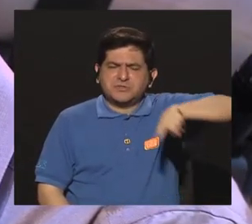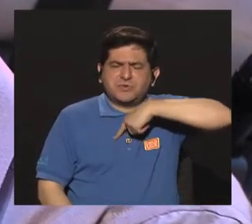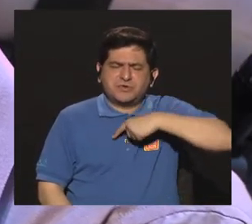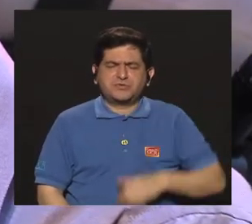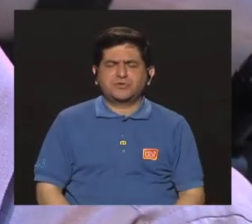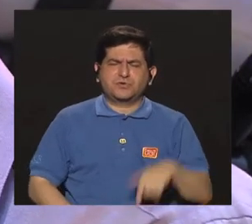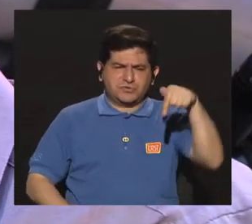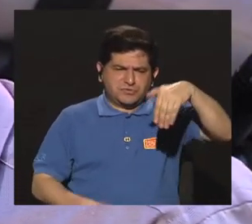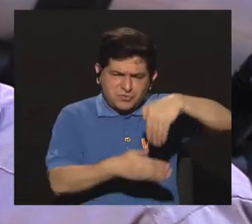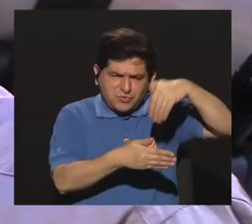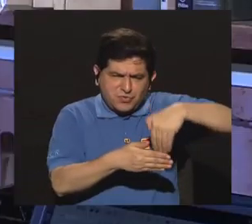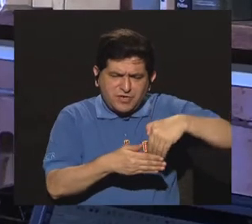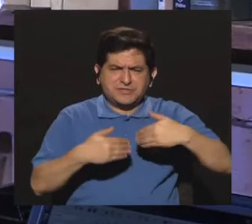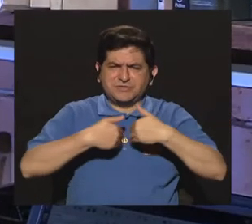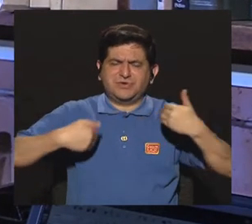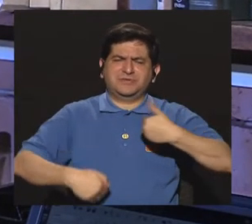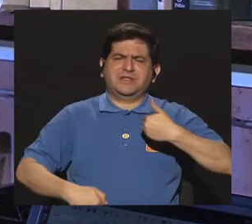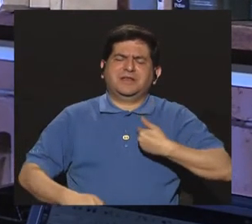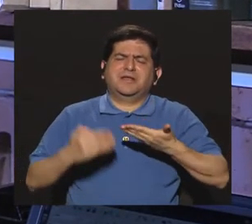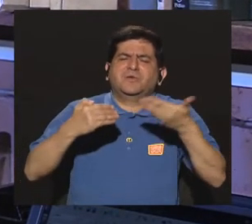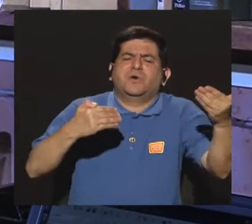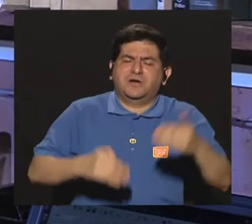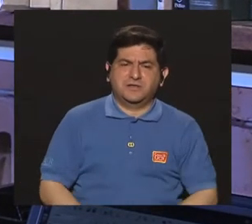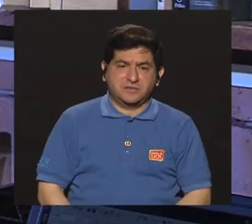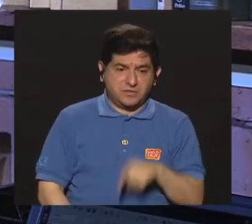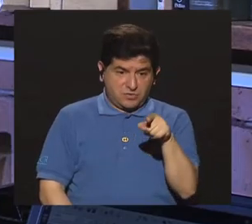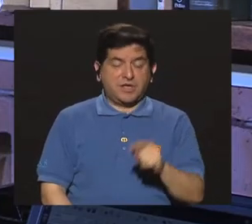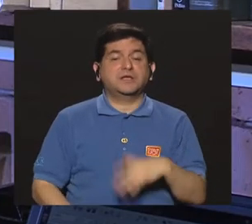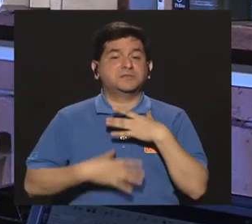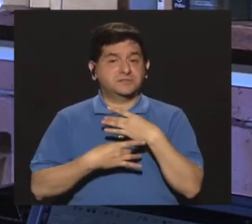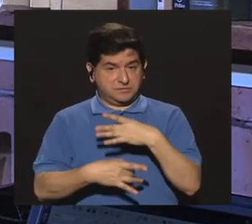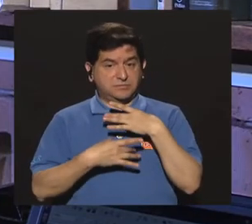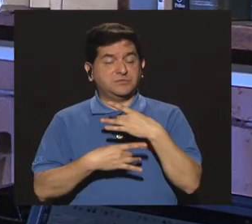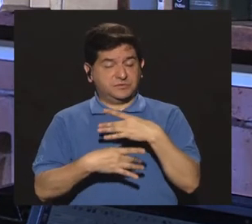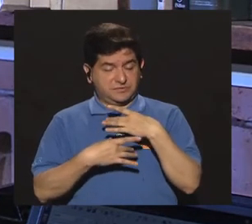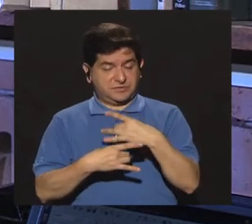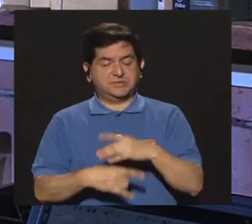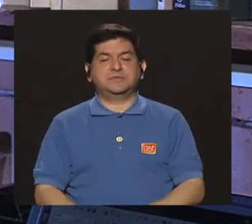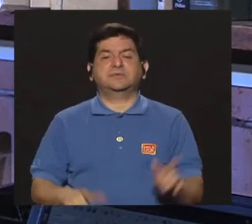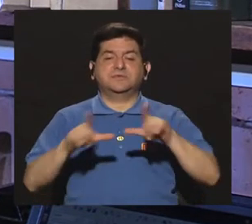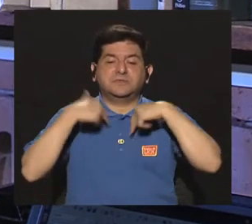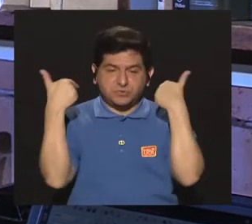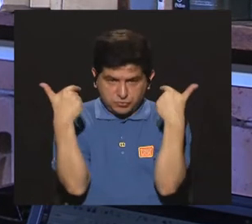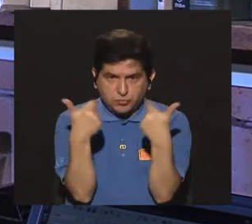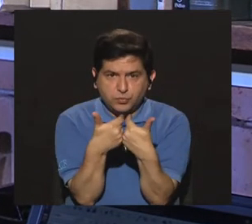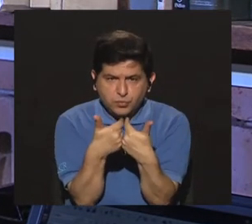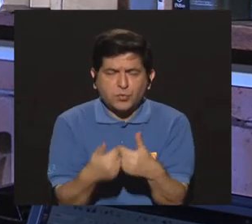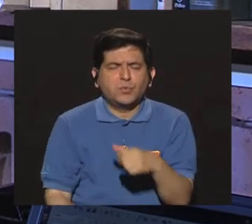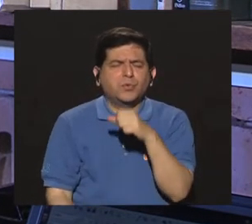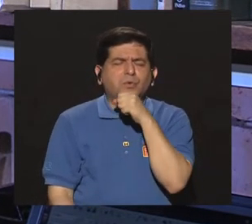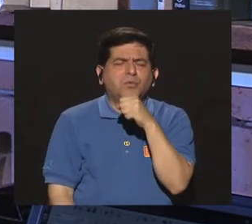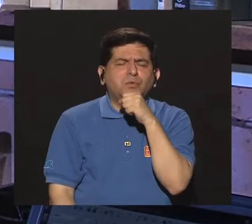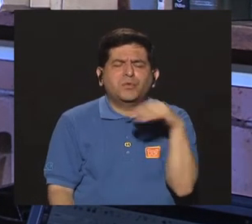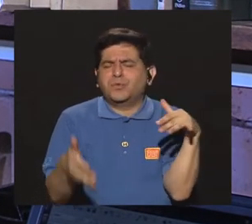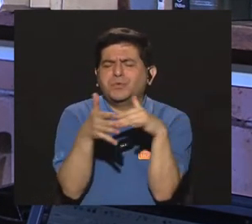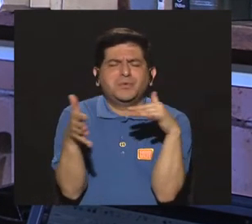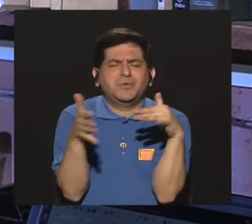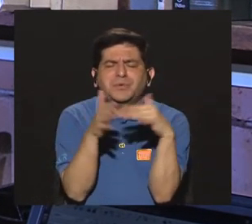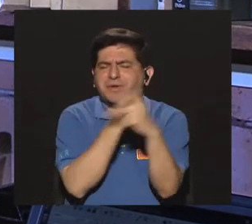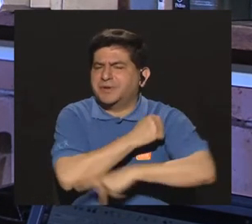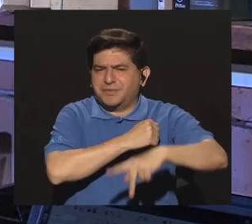otros especímenes en esta colección bueno esto es una colección muy muy interesante porque es un grupo viejo de estudio en